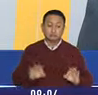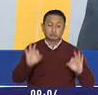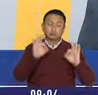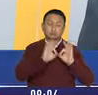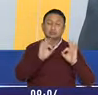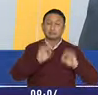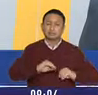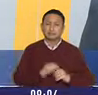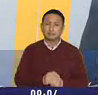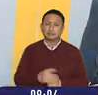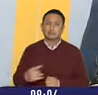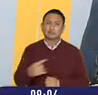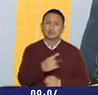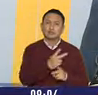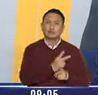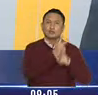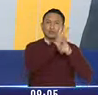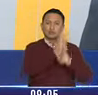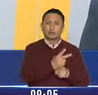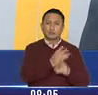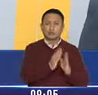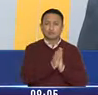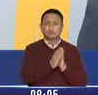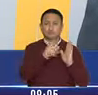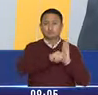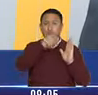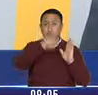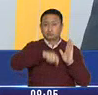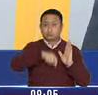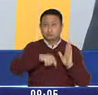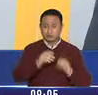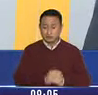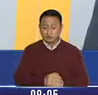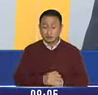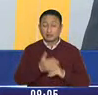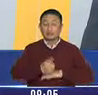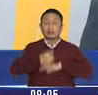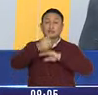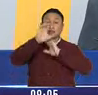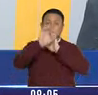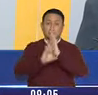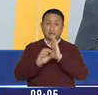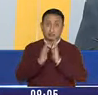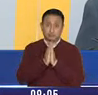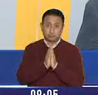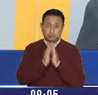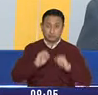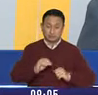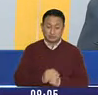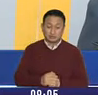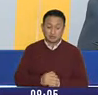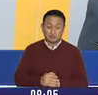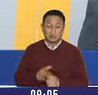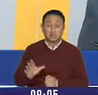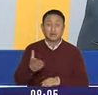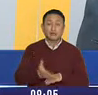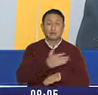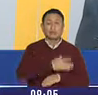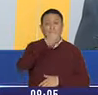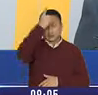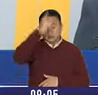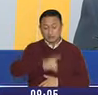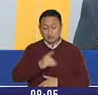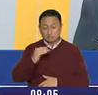acción extraordinaria de protección planteada por la Procuraduría General del Estado ante la Corte Constitucional de la sentencia de